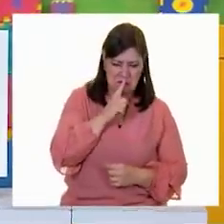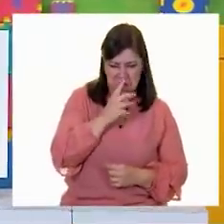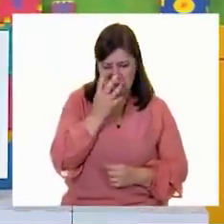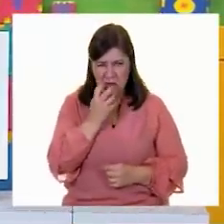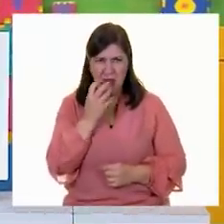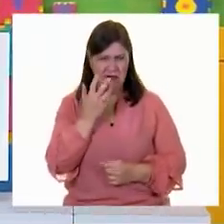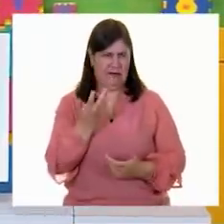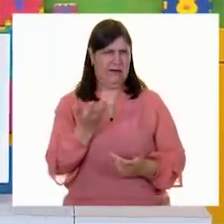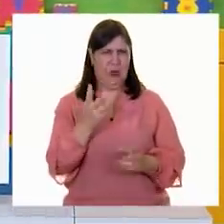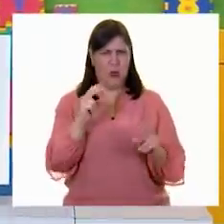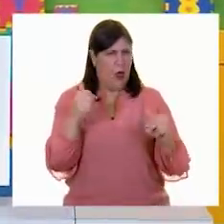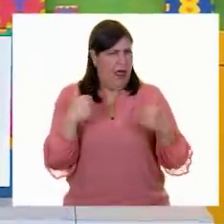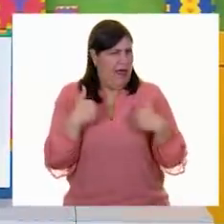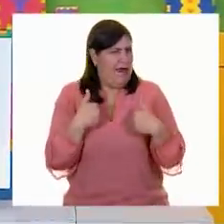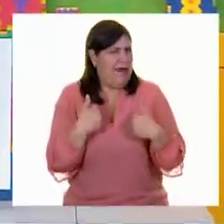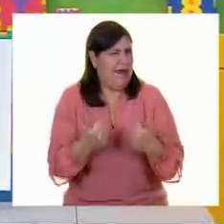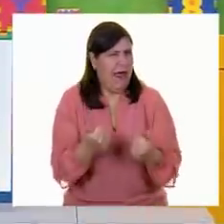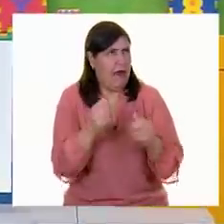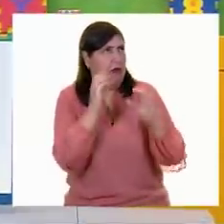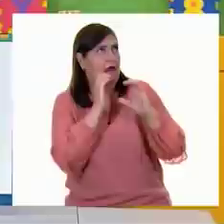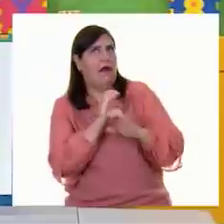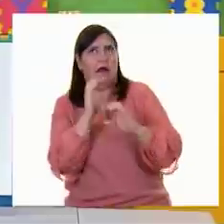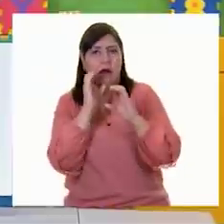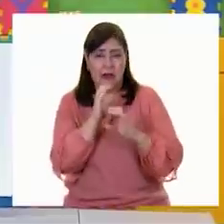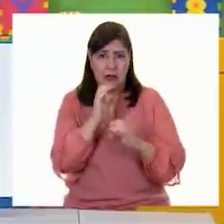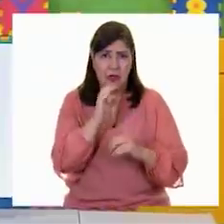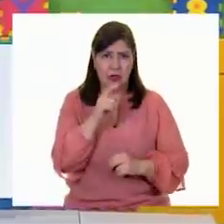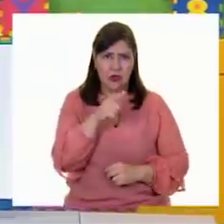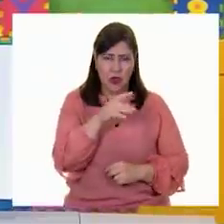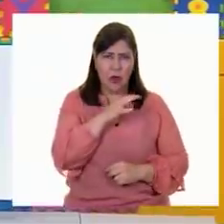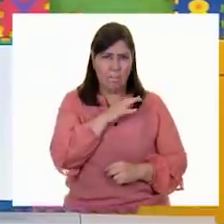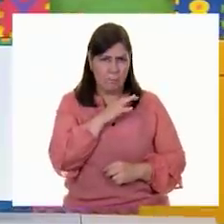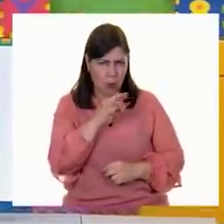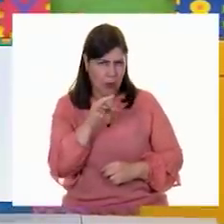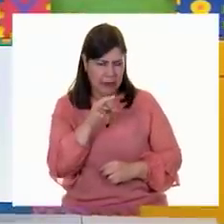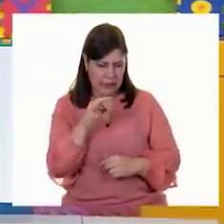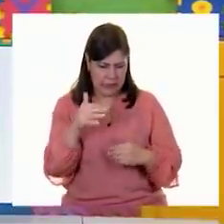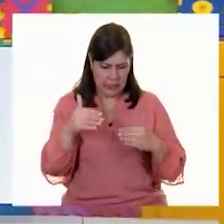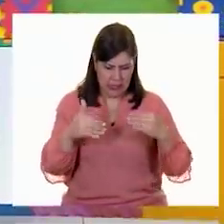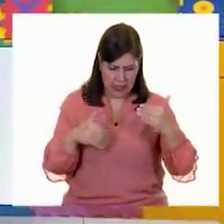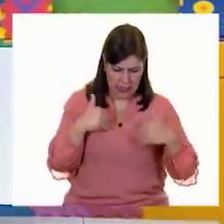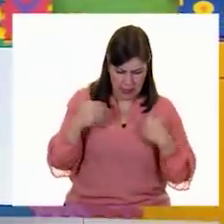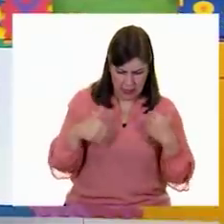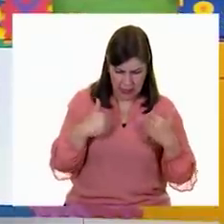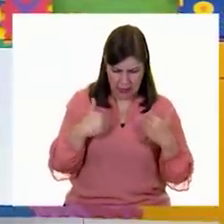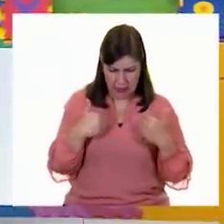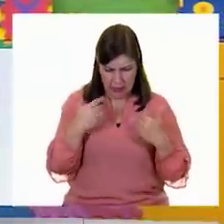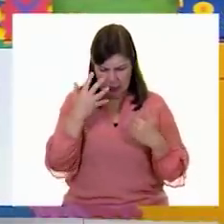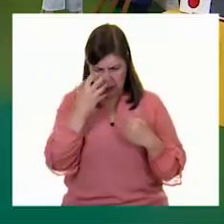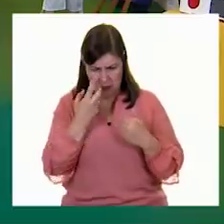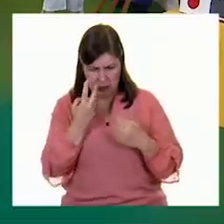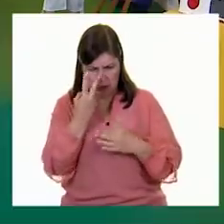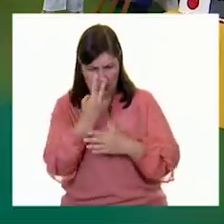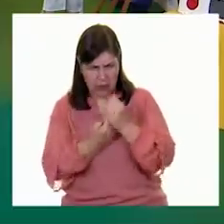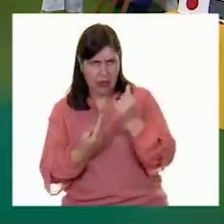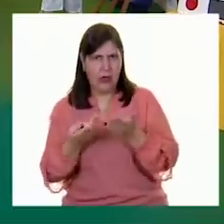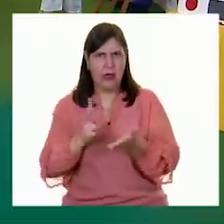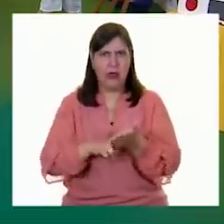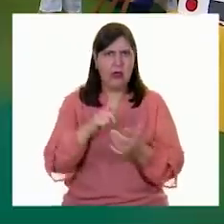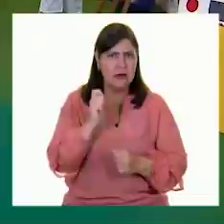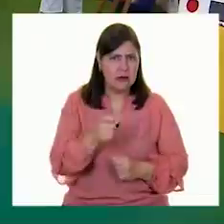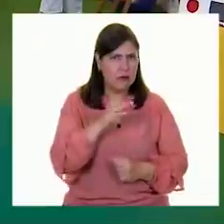Pero entonces no me queda claro. ¿Uno puede estar alegre y triste a la vez? ¿Eso se puede?